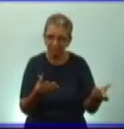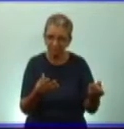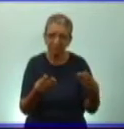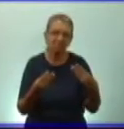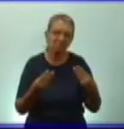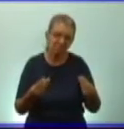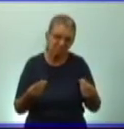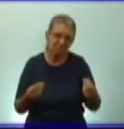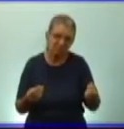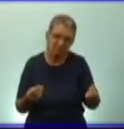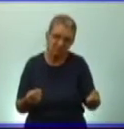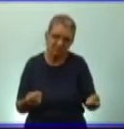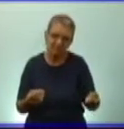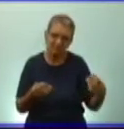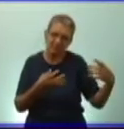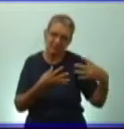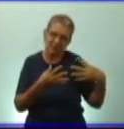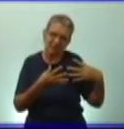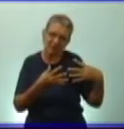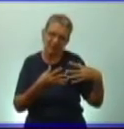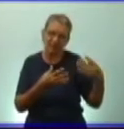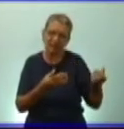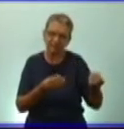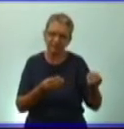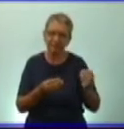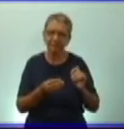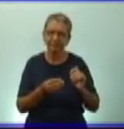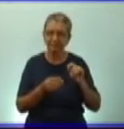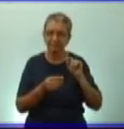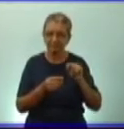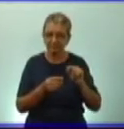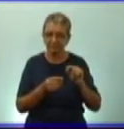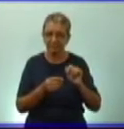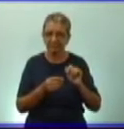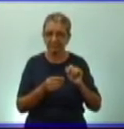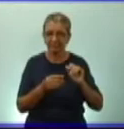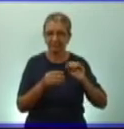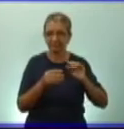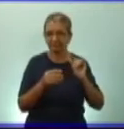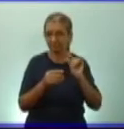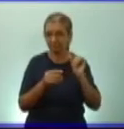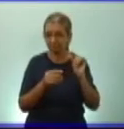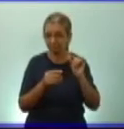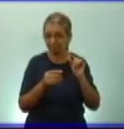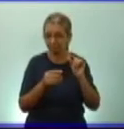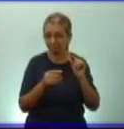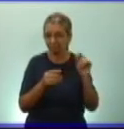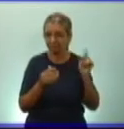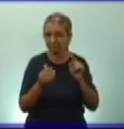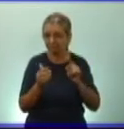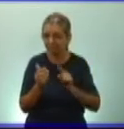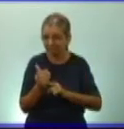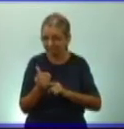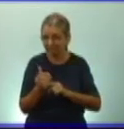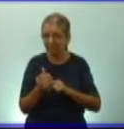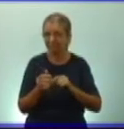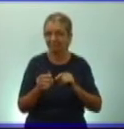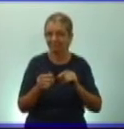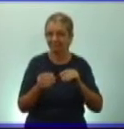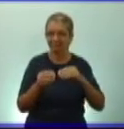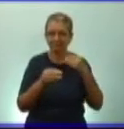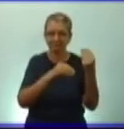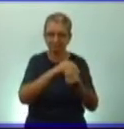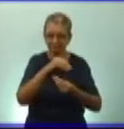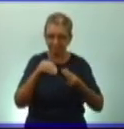débiles, hay débiles atracciones intermoleculares. Por tanto, hay que suministrar poca energía para que se logre producir ese cambio